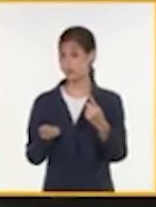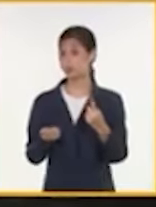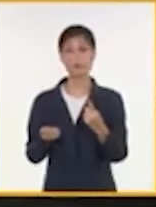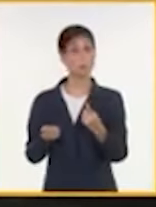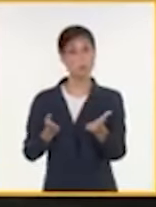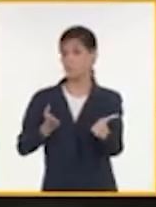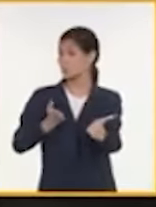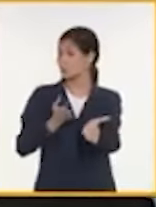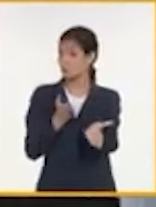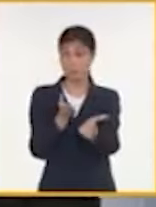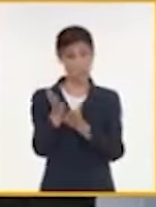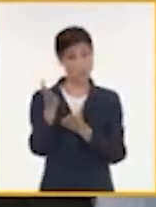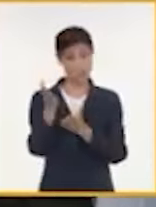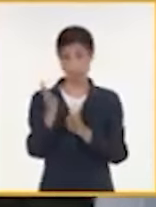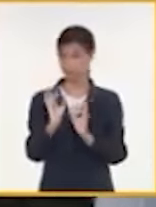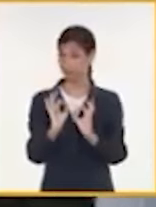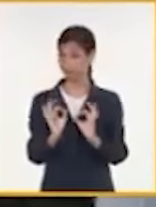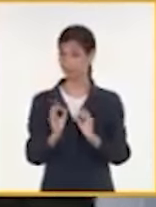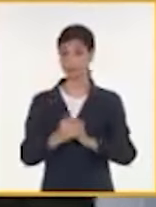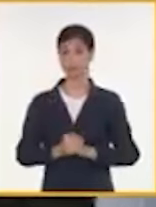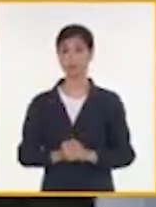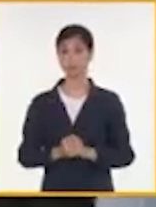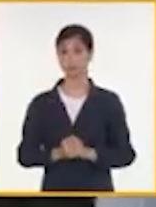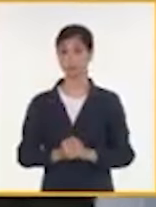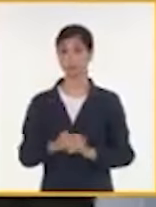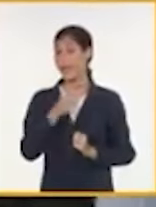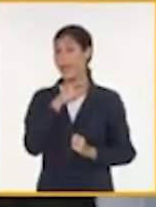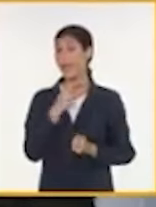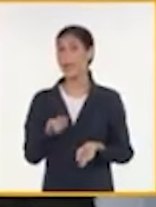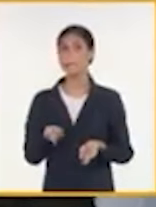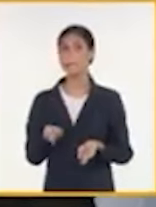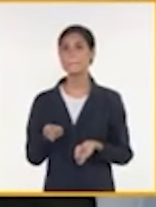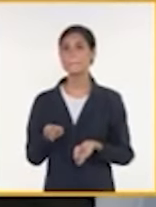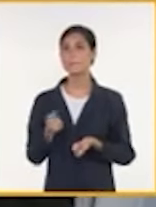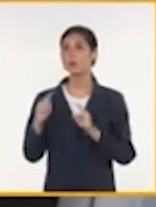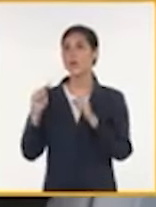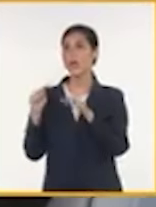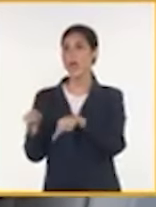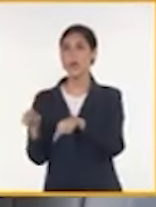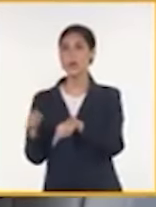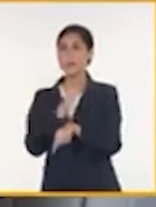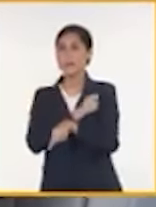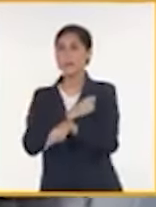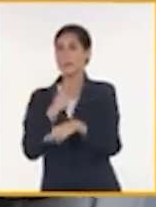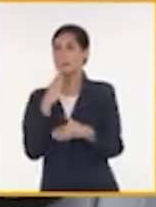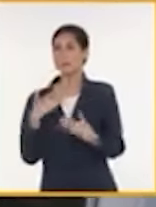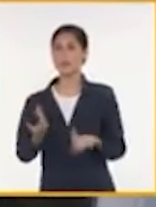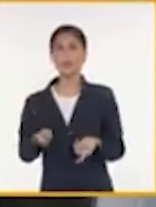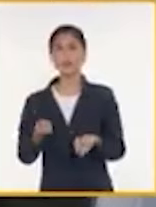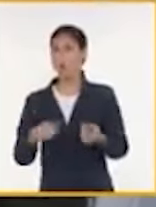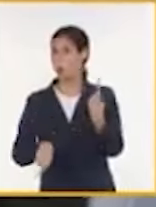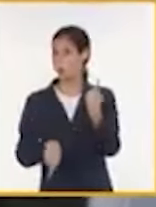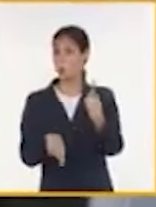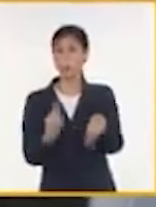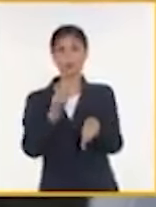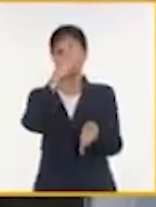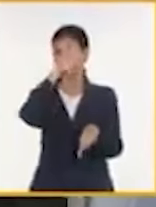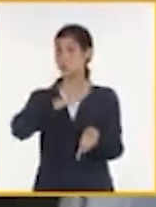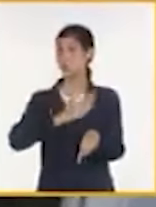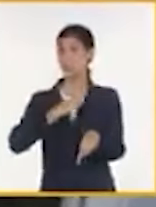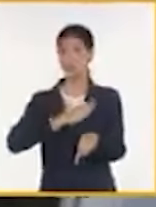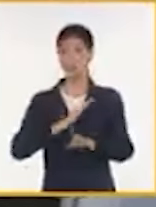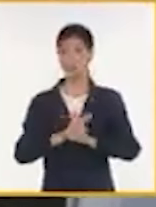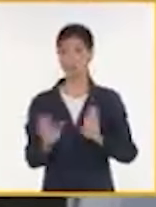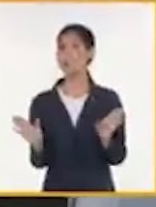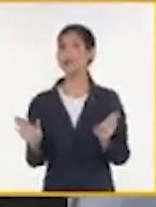en los militares Pero ellos su disposición es atentar contra todo aquel que identifique a